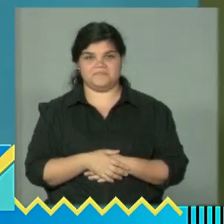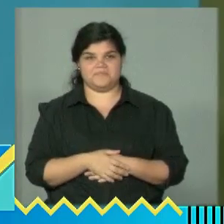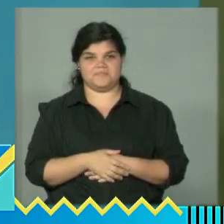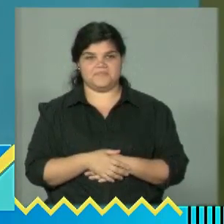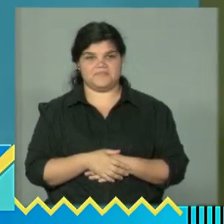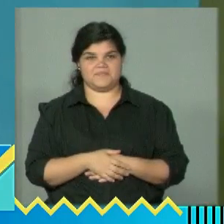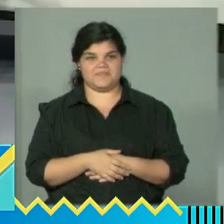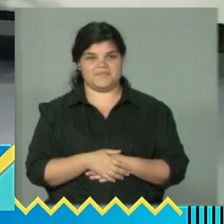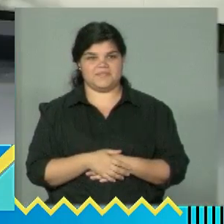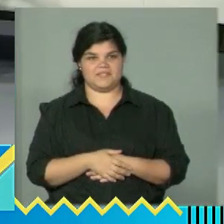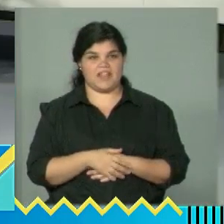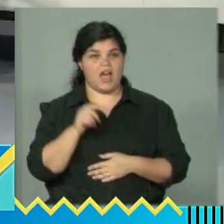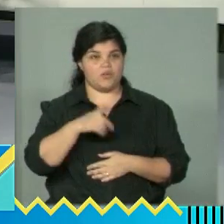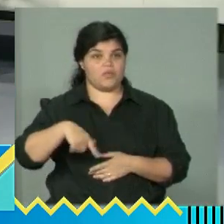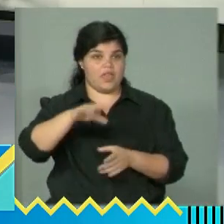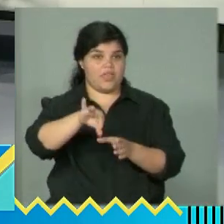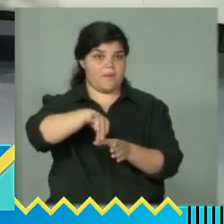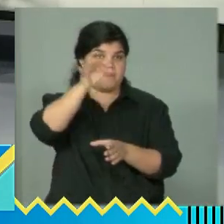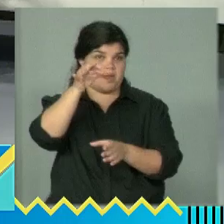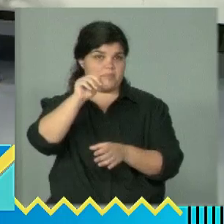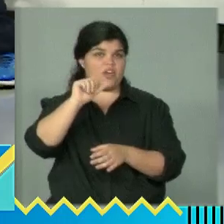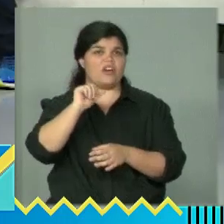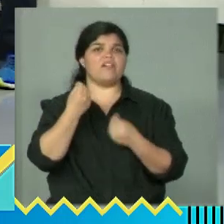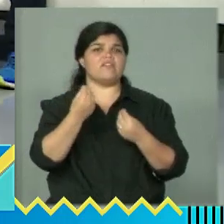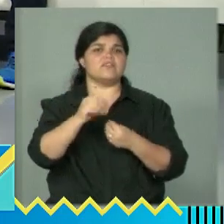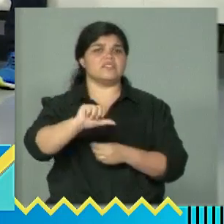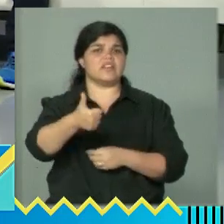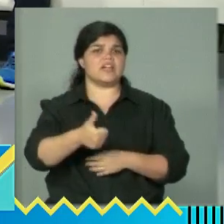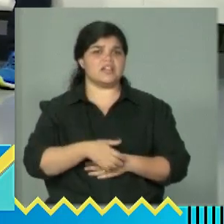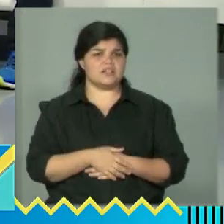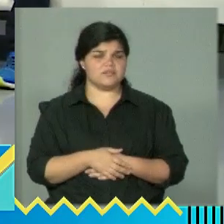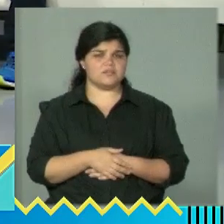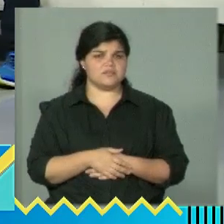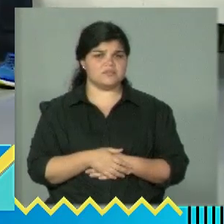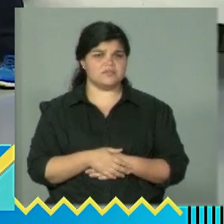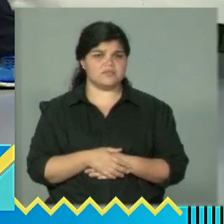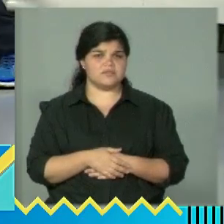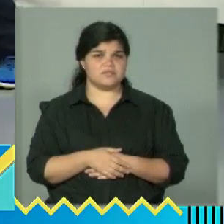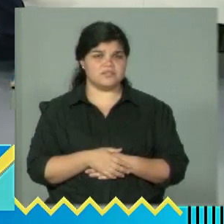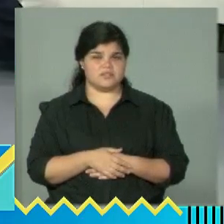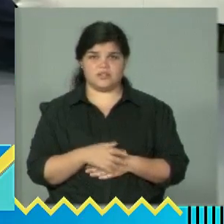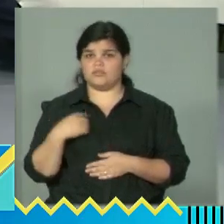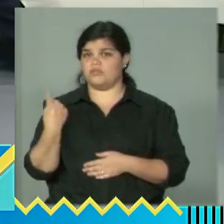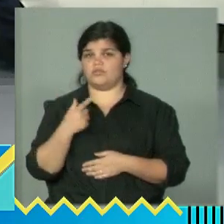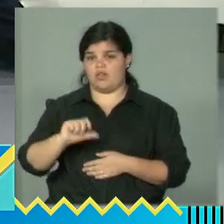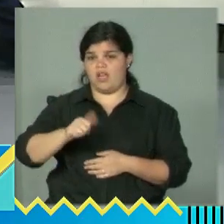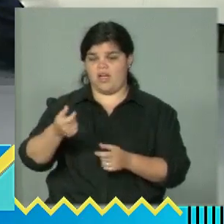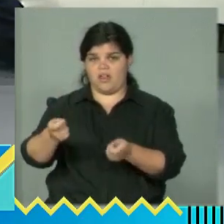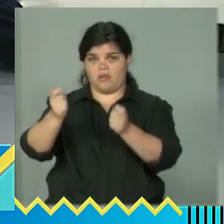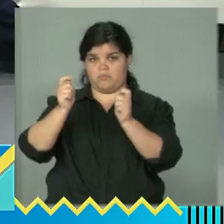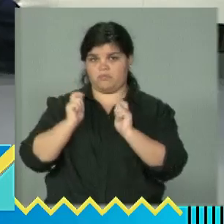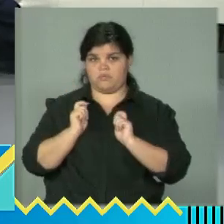Porque escuché antes que Lucho dijera... Hay un premio, los chicos han traído un premio. ¿Qué se han ganado? Sí. A ver, tenemos por ahí. Nos ganamos esto, nos venía